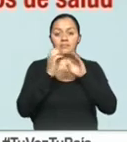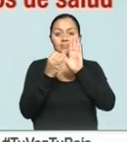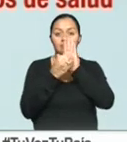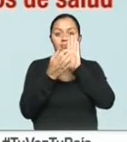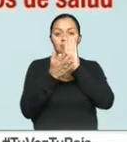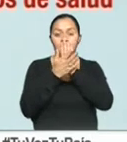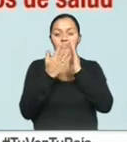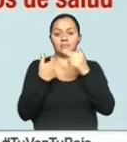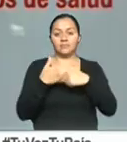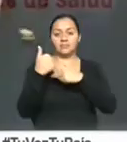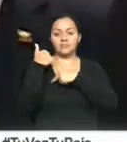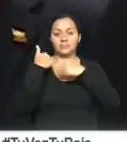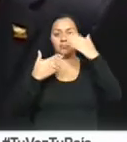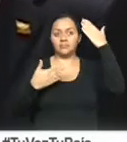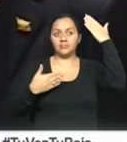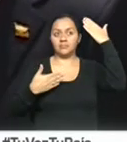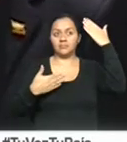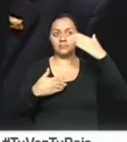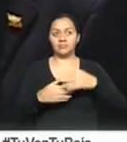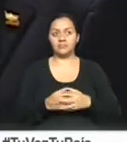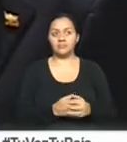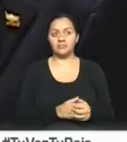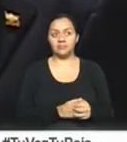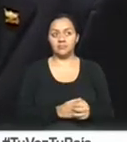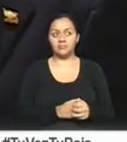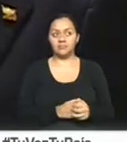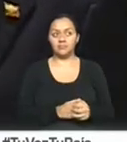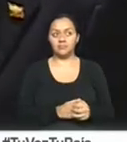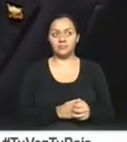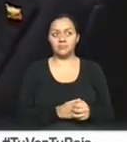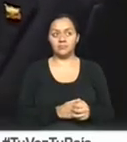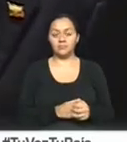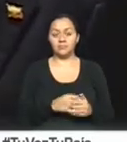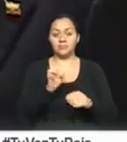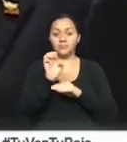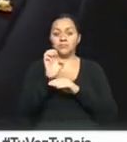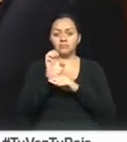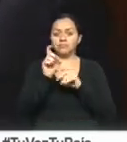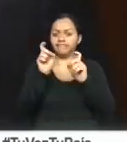responsabilidad política. El Ecuador se respeta.